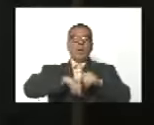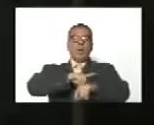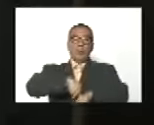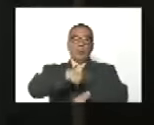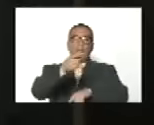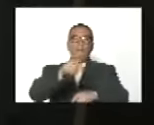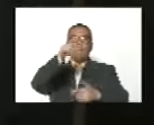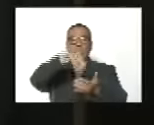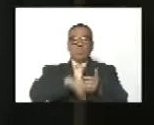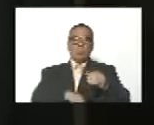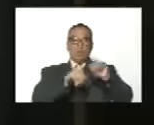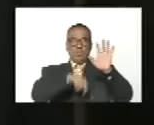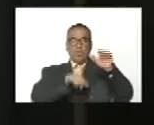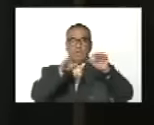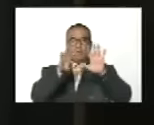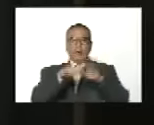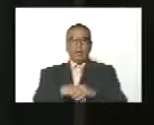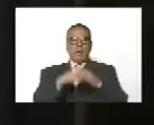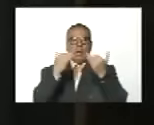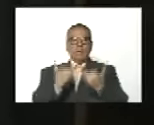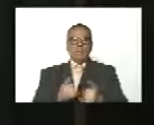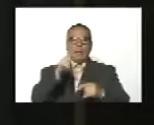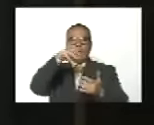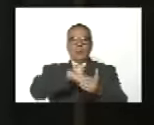de 1819 y hasta